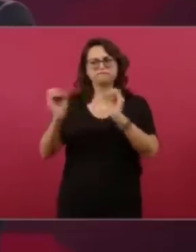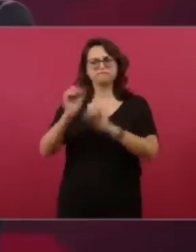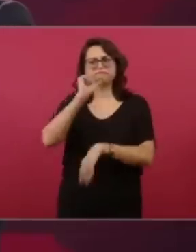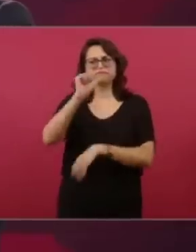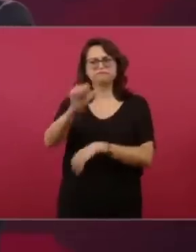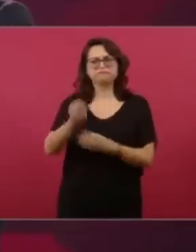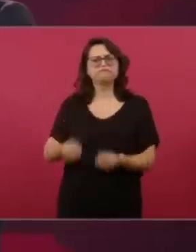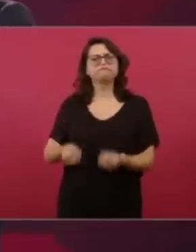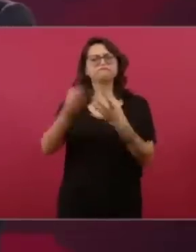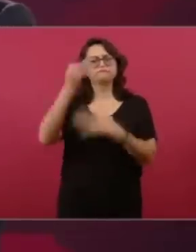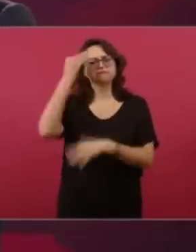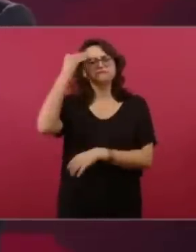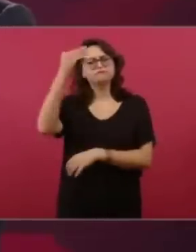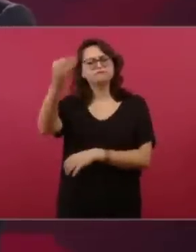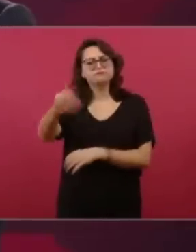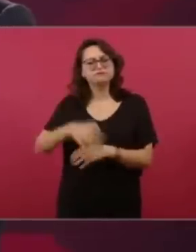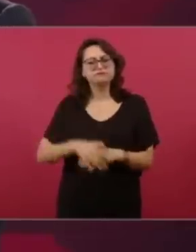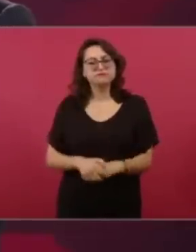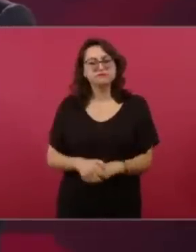42 años.